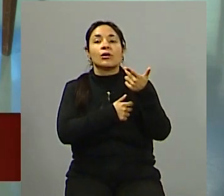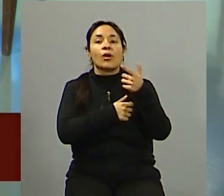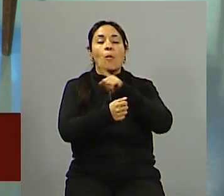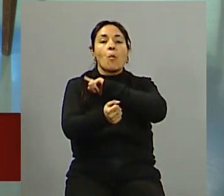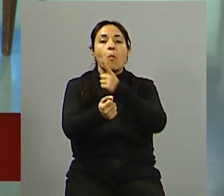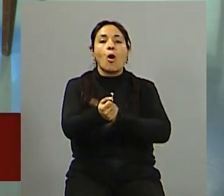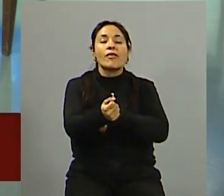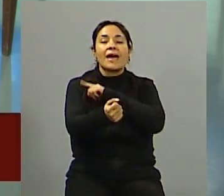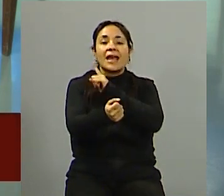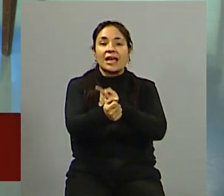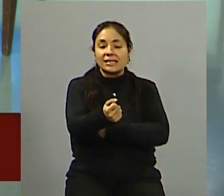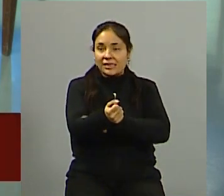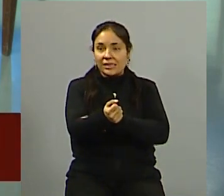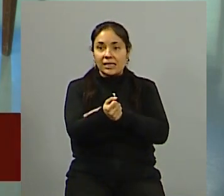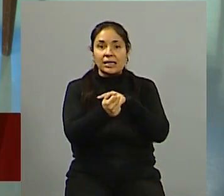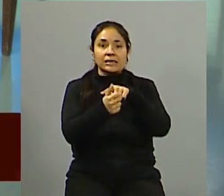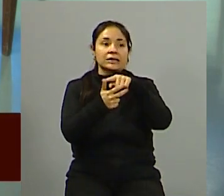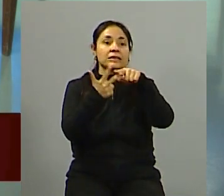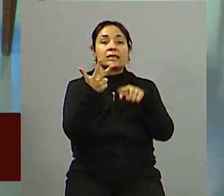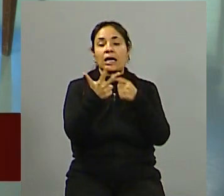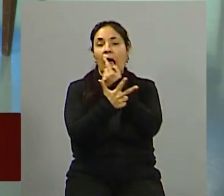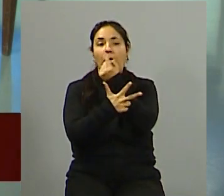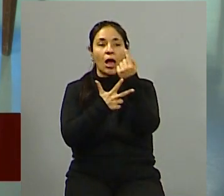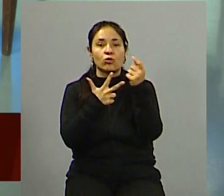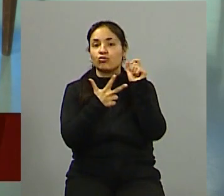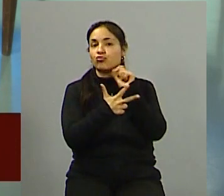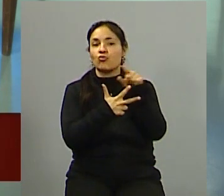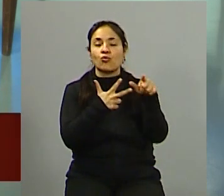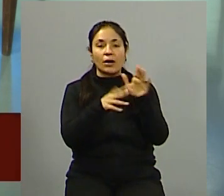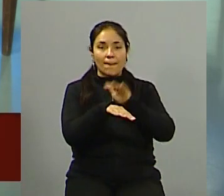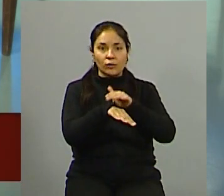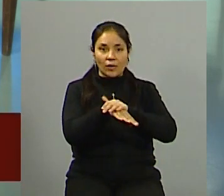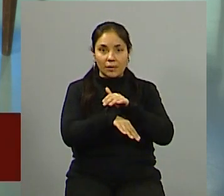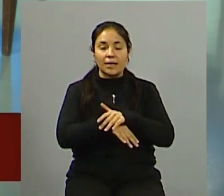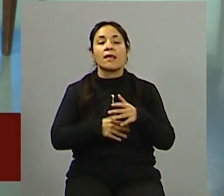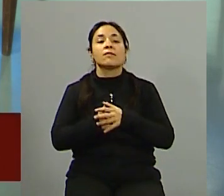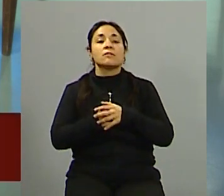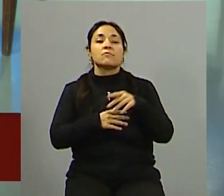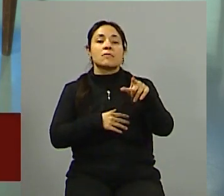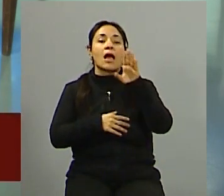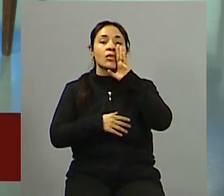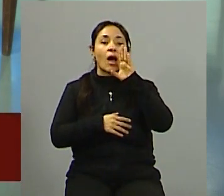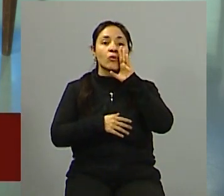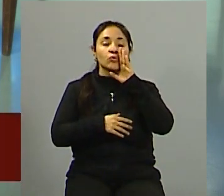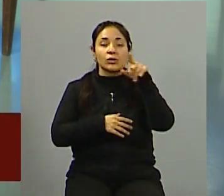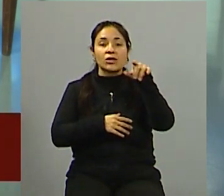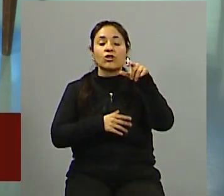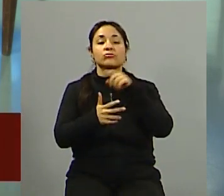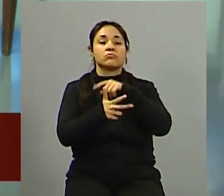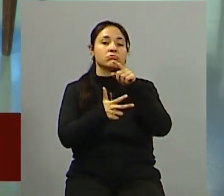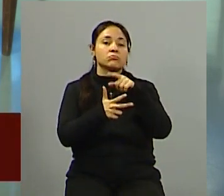poderes, ¿sí? Cada cual hace las tareas que le compete. La realidad es que en Estados Unidos lo elige un órgano colegiado, ¿sí?